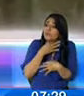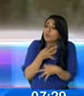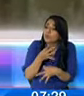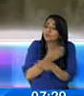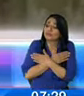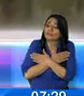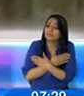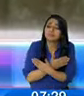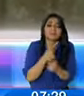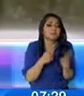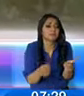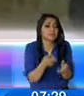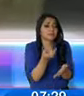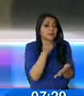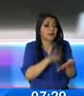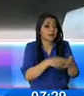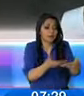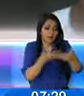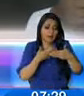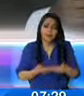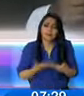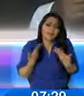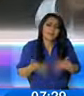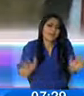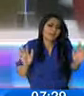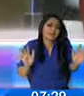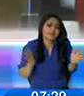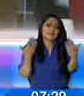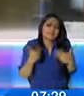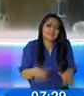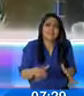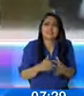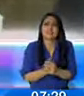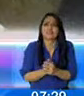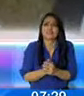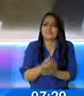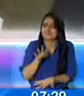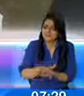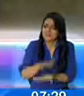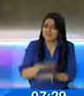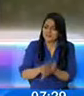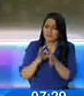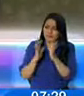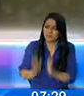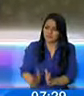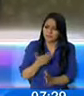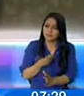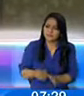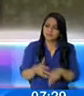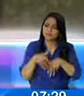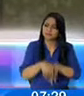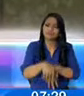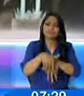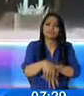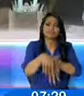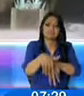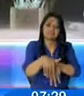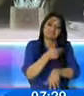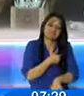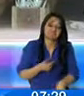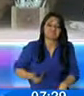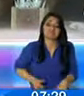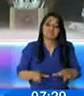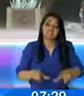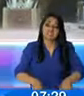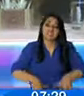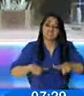presidente con que me manden una carta me vas me lo vamos a hacer compañero presidente cita el presidente de la república hizo